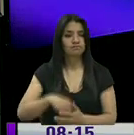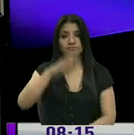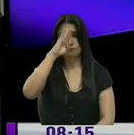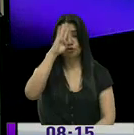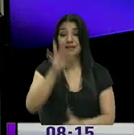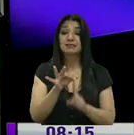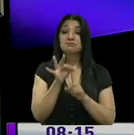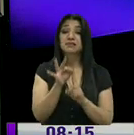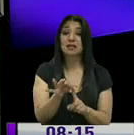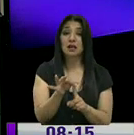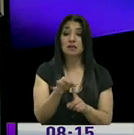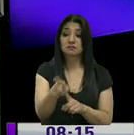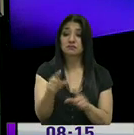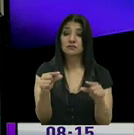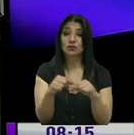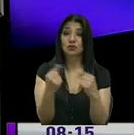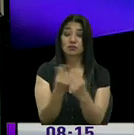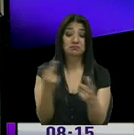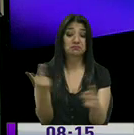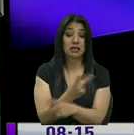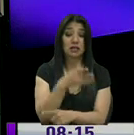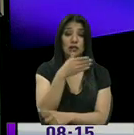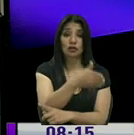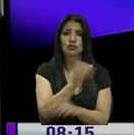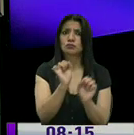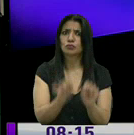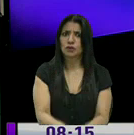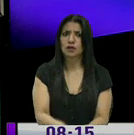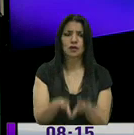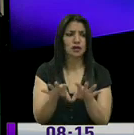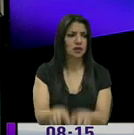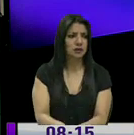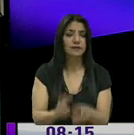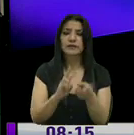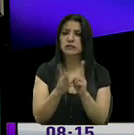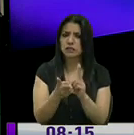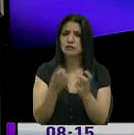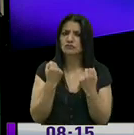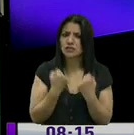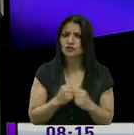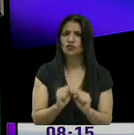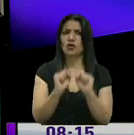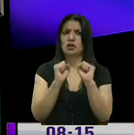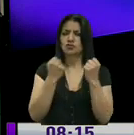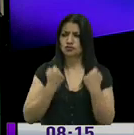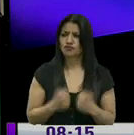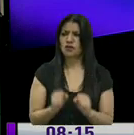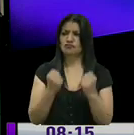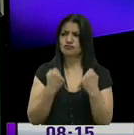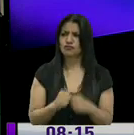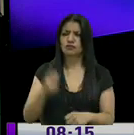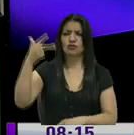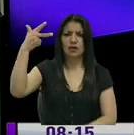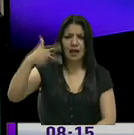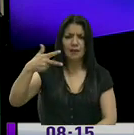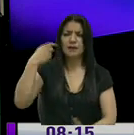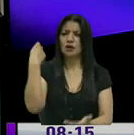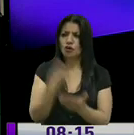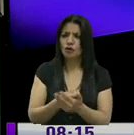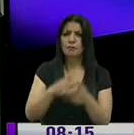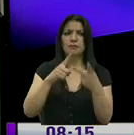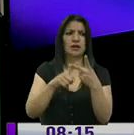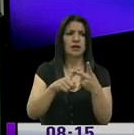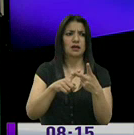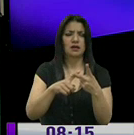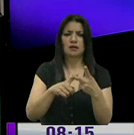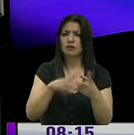de los delincuentes para que vayan y visiten el barrio los vecinos hacen lo que ustedes lo humanamente imposible ponen cámaras a